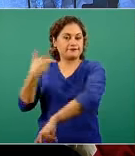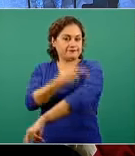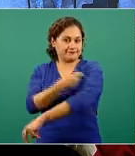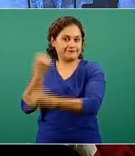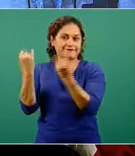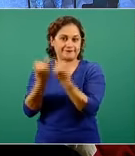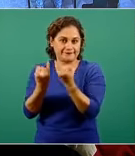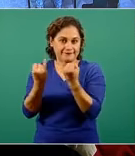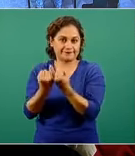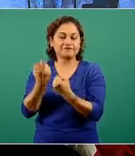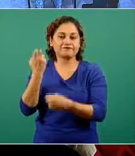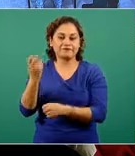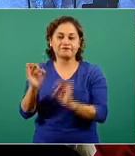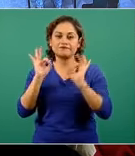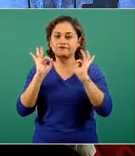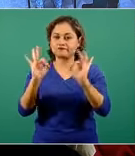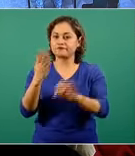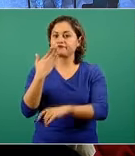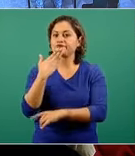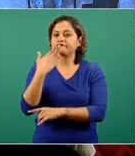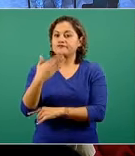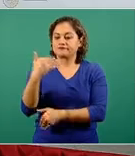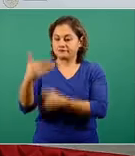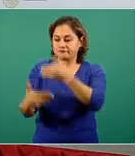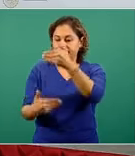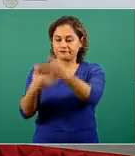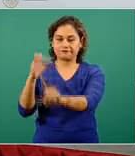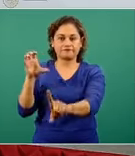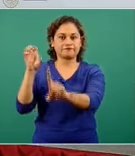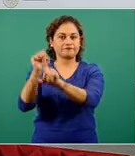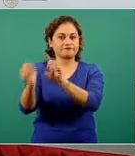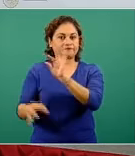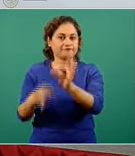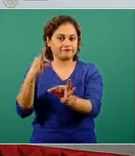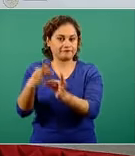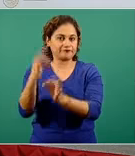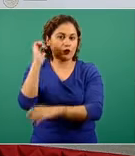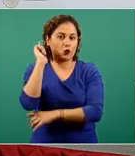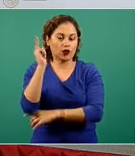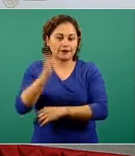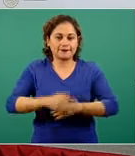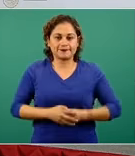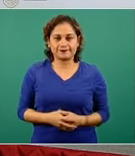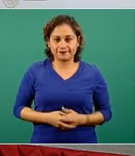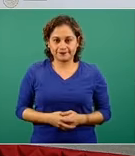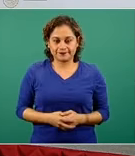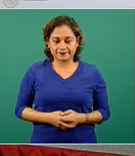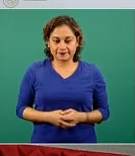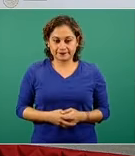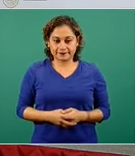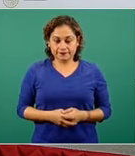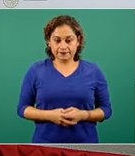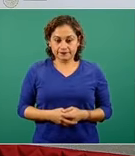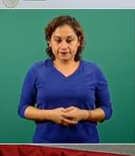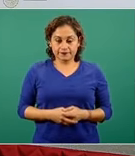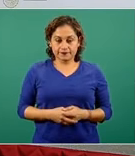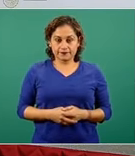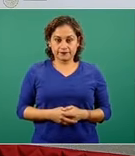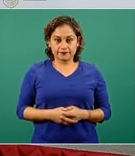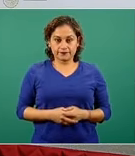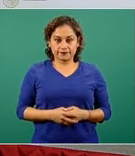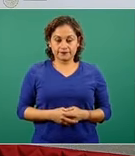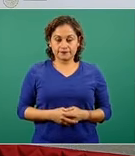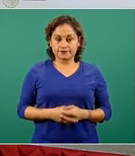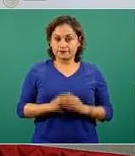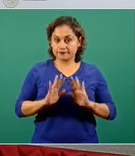la vacunación que esperemos llegue a sus metas y cubra a todos ellos el día martes. Muy bien, una